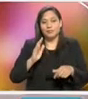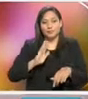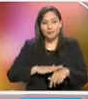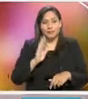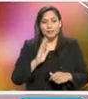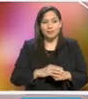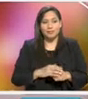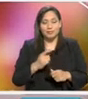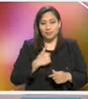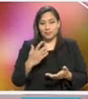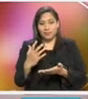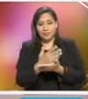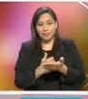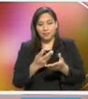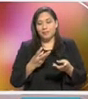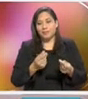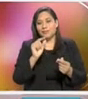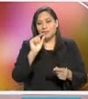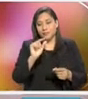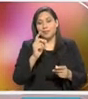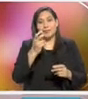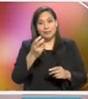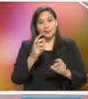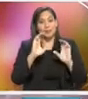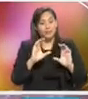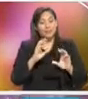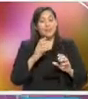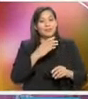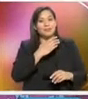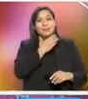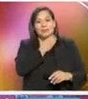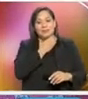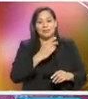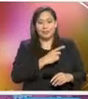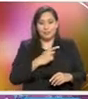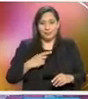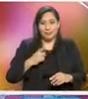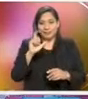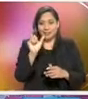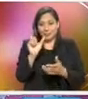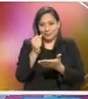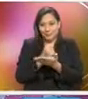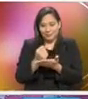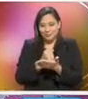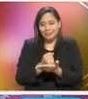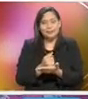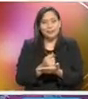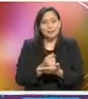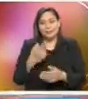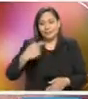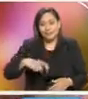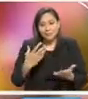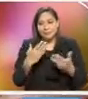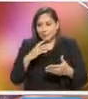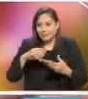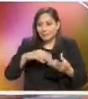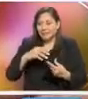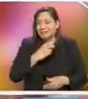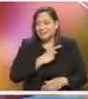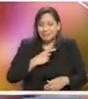días, ¿no? Y esto es, oye, pues salimos de fin de semana, fuimos a comer a un restaurante, nos echamos un café, ¿no? Fuimos